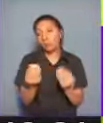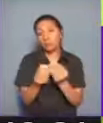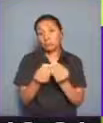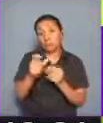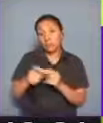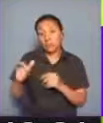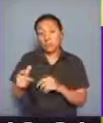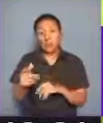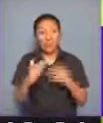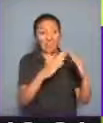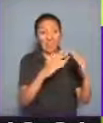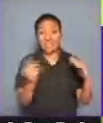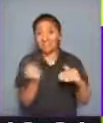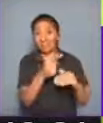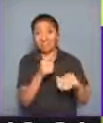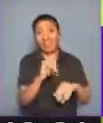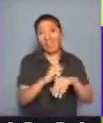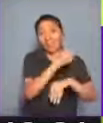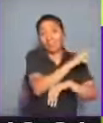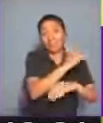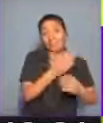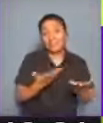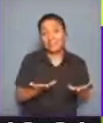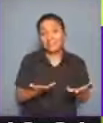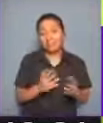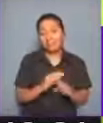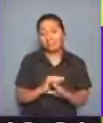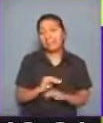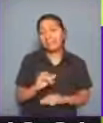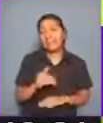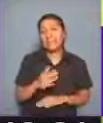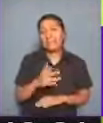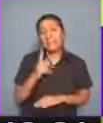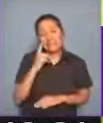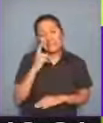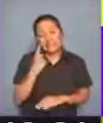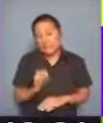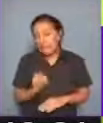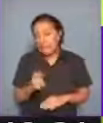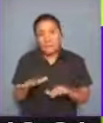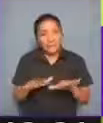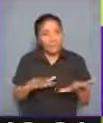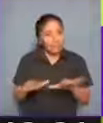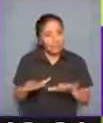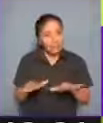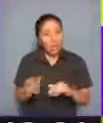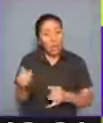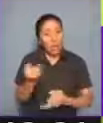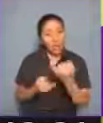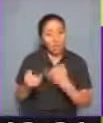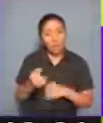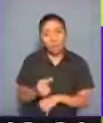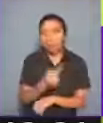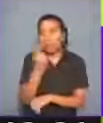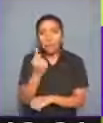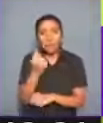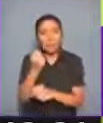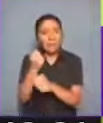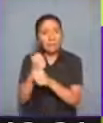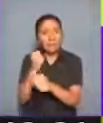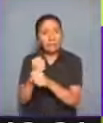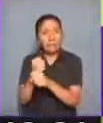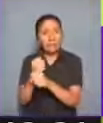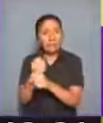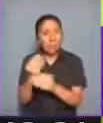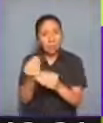comedero claro realmente triste no la situación lo que vos comentabas bueno el primer día de trabajo muchos